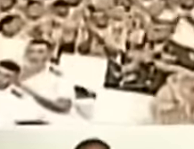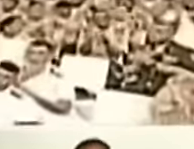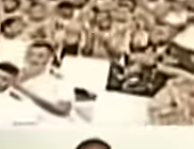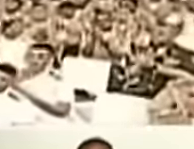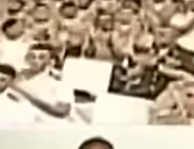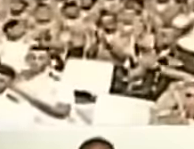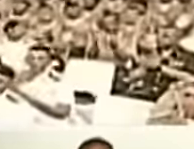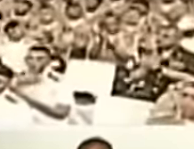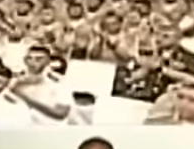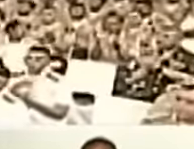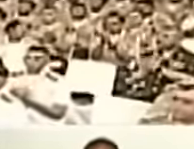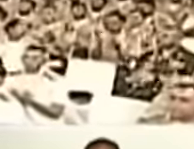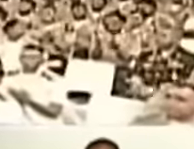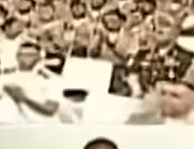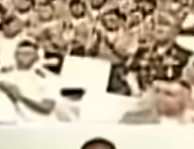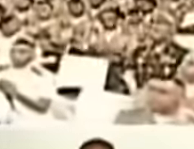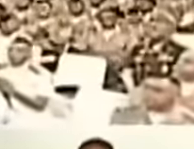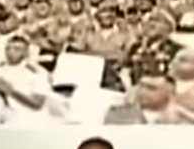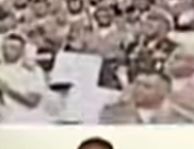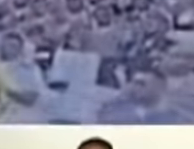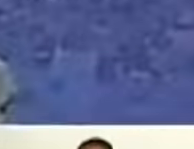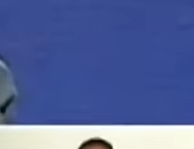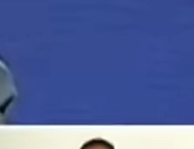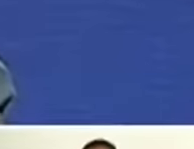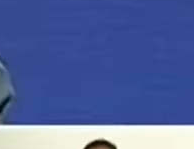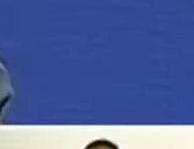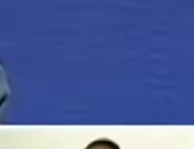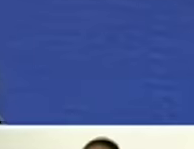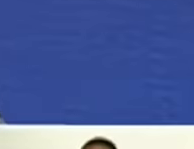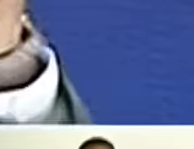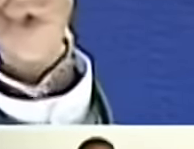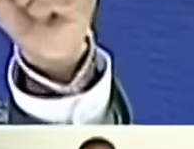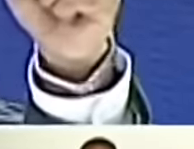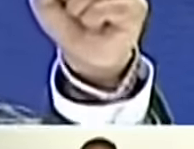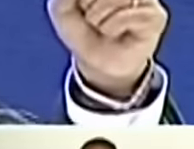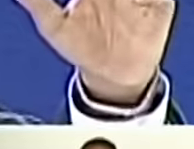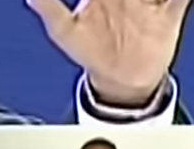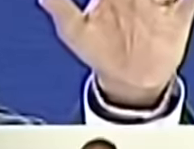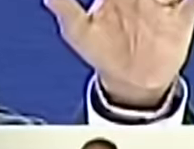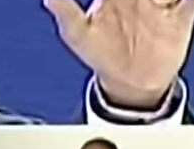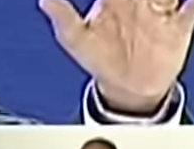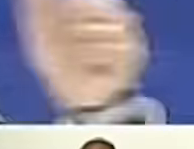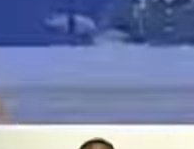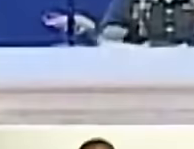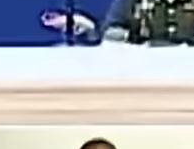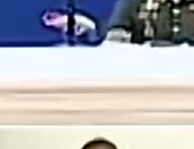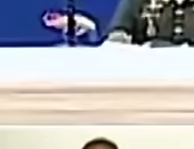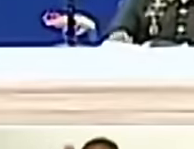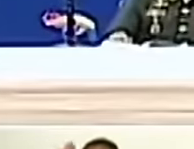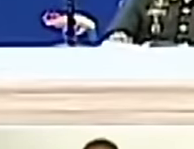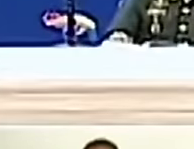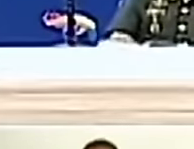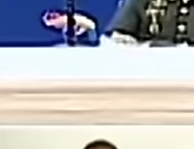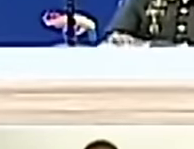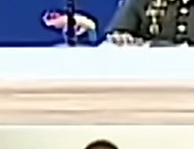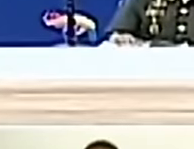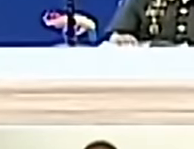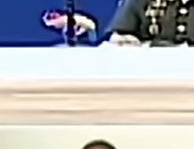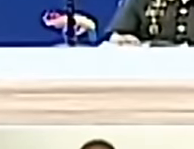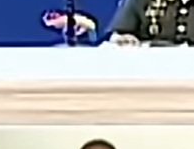Pretendieron dividirnos y debilitarnos y no pudieron, ni podrán, ni pudieron ni